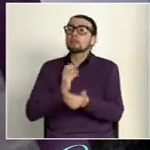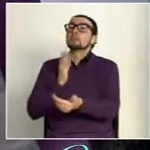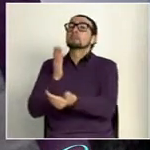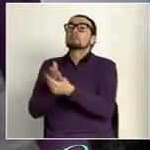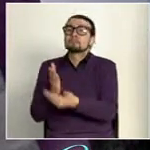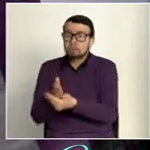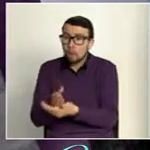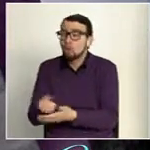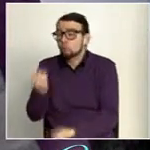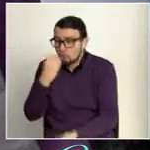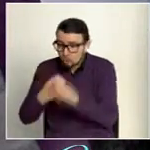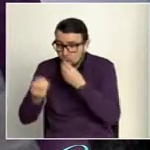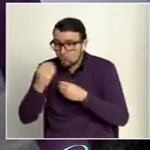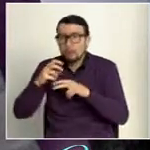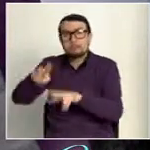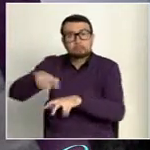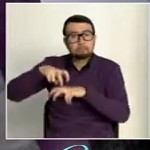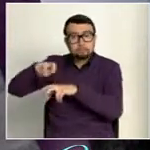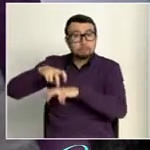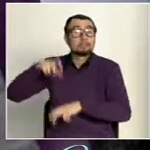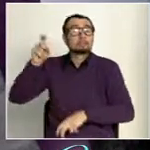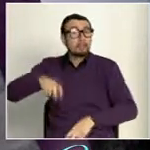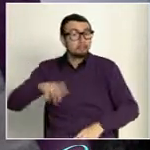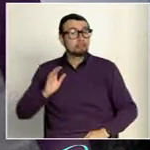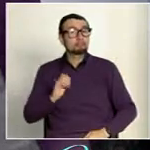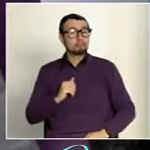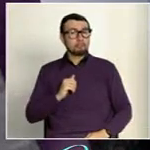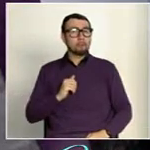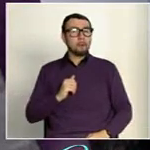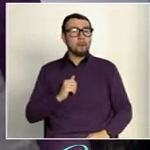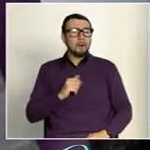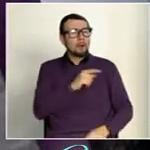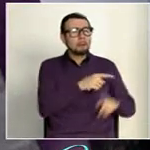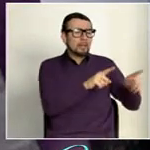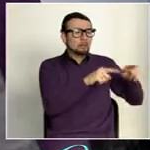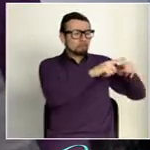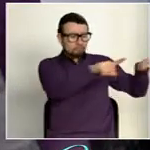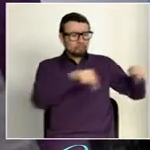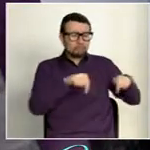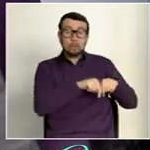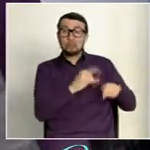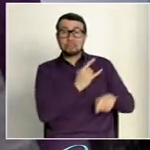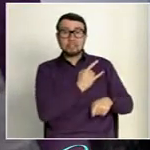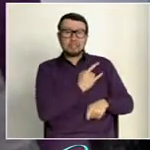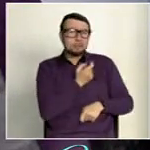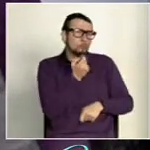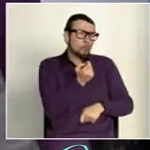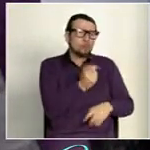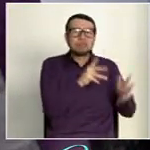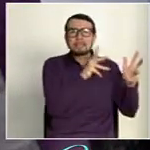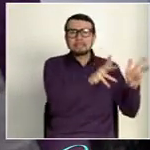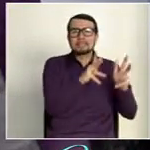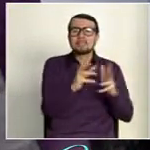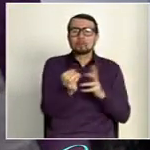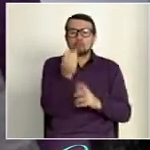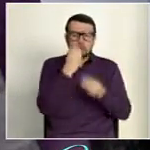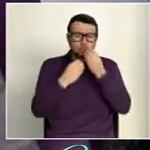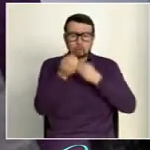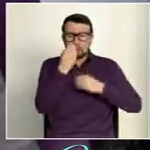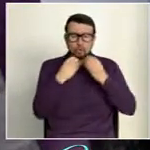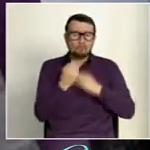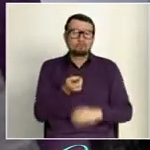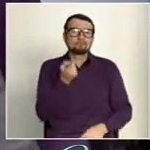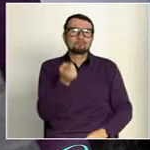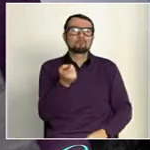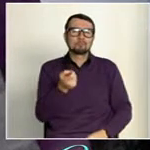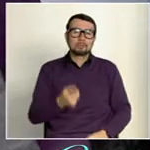Infortunadamente, nuestras facultades de medicina poca importancia le dan a la nutrición, y esto es una queja que nunca me